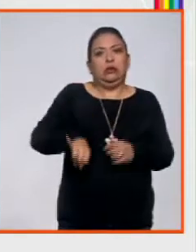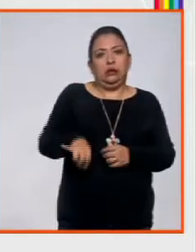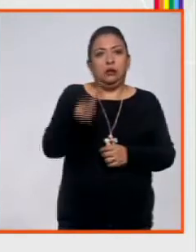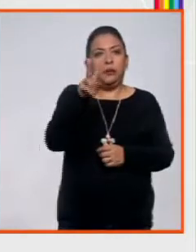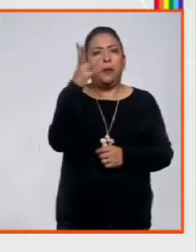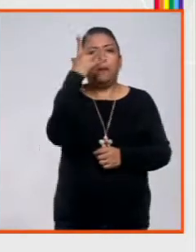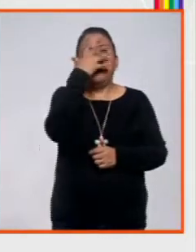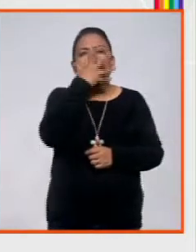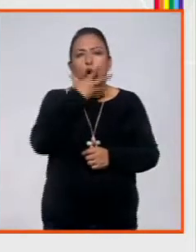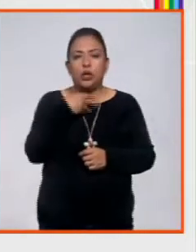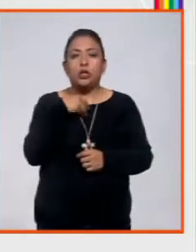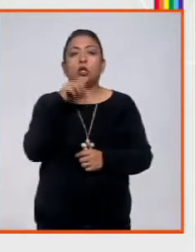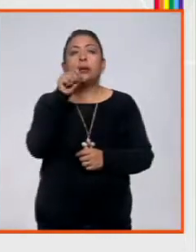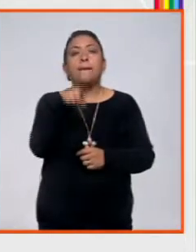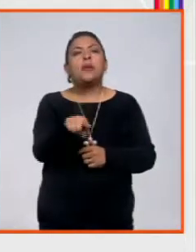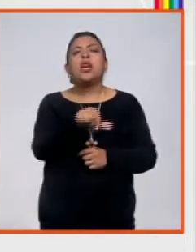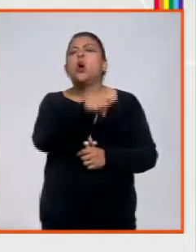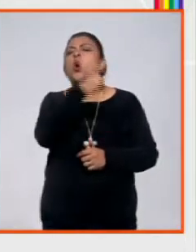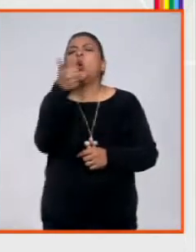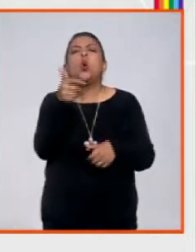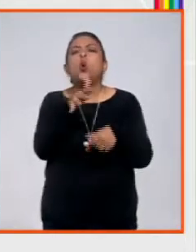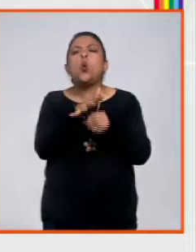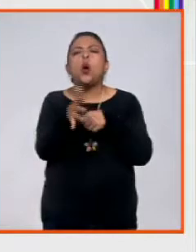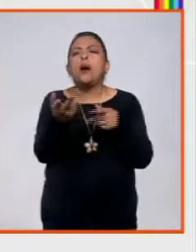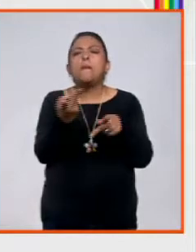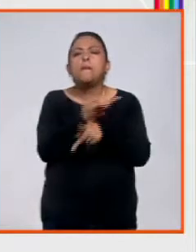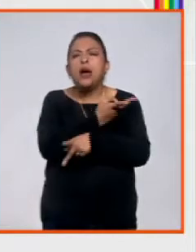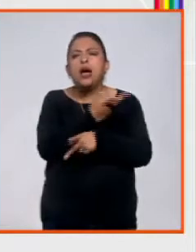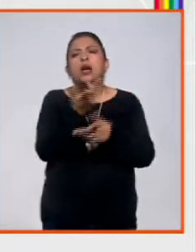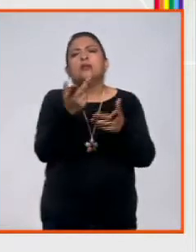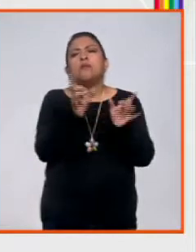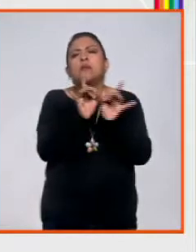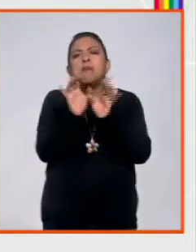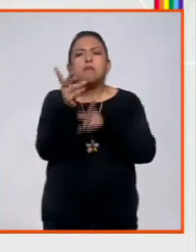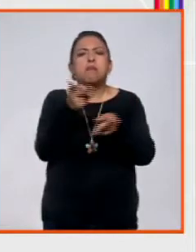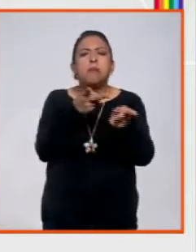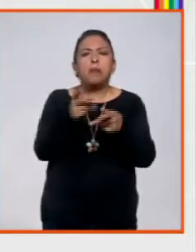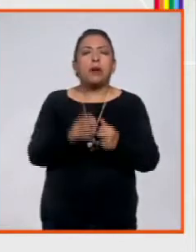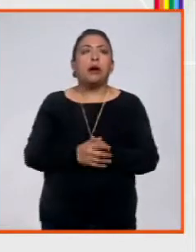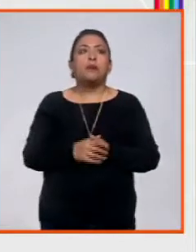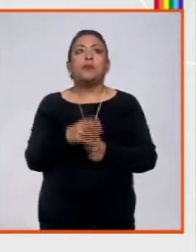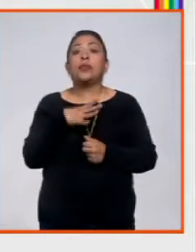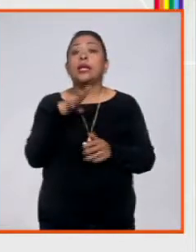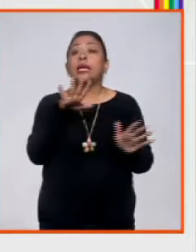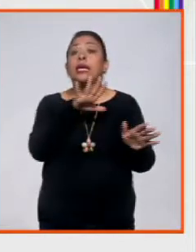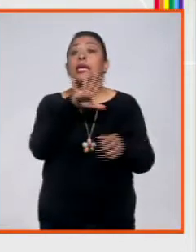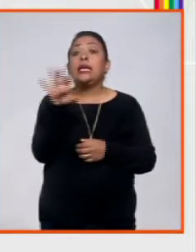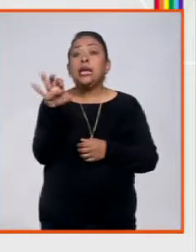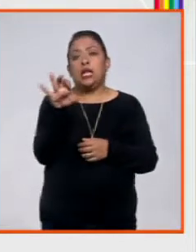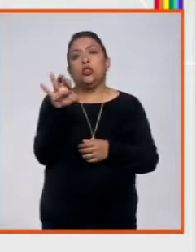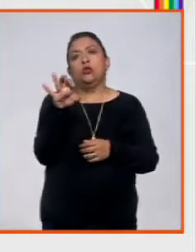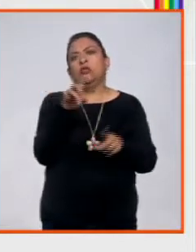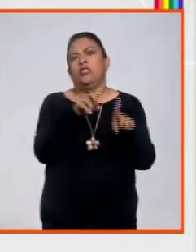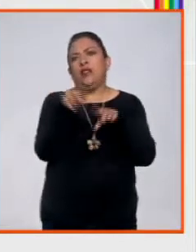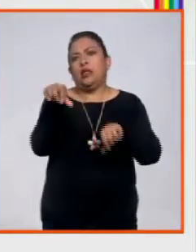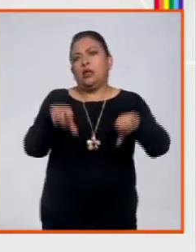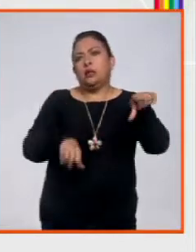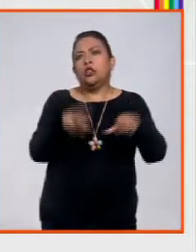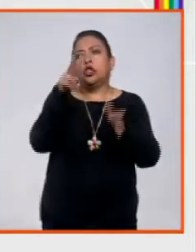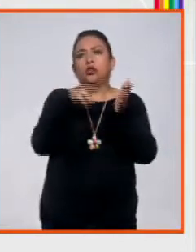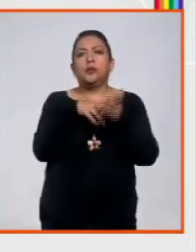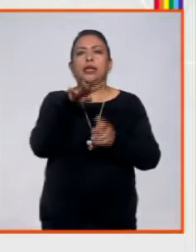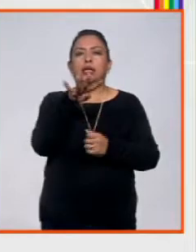porque es muy bella además de esto que otros acontecimientos eventos hay preparados hay más de 500 previstos para 2019